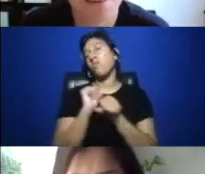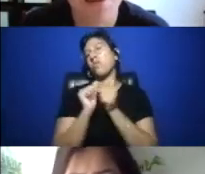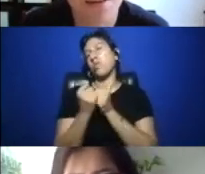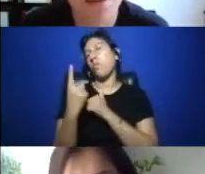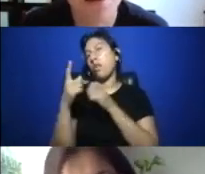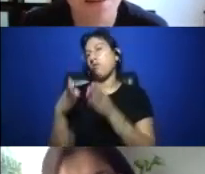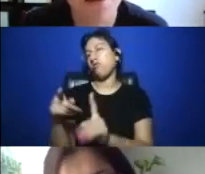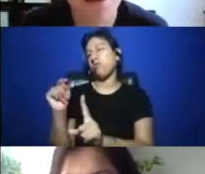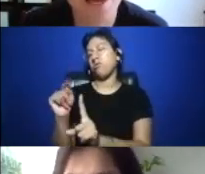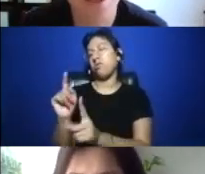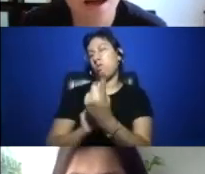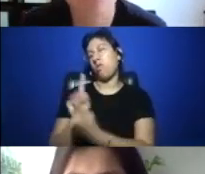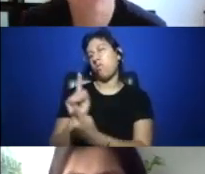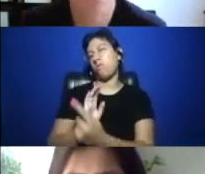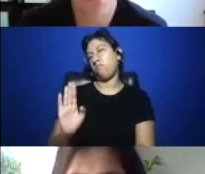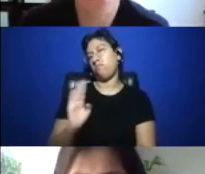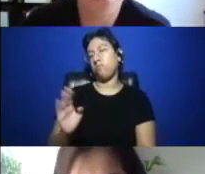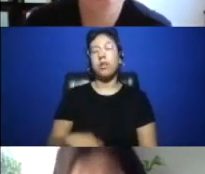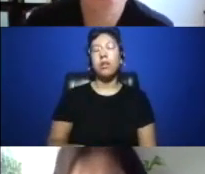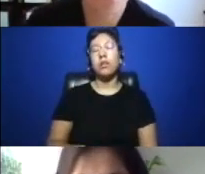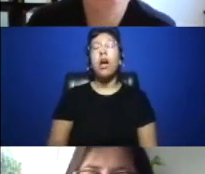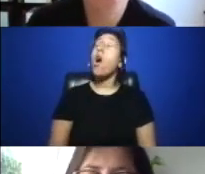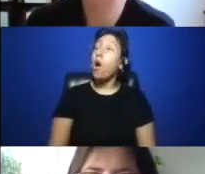Pero yo trabajo con una persona directamente.